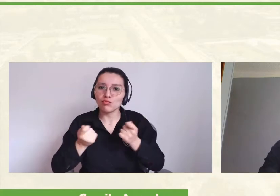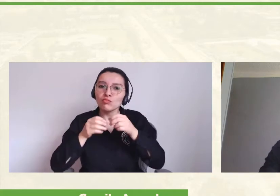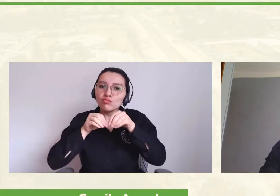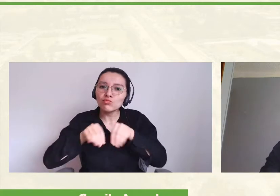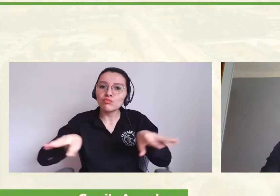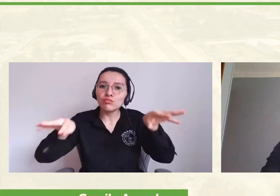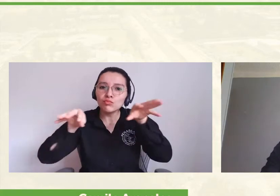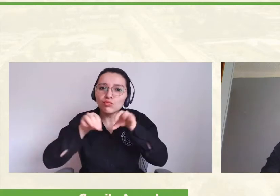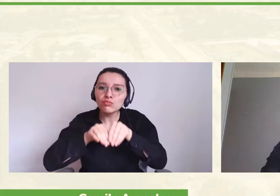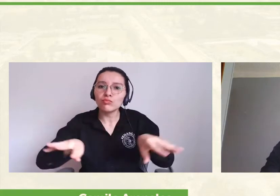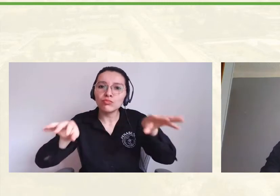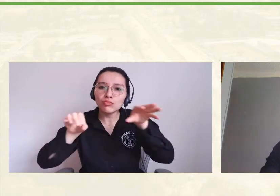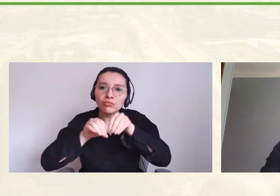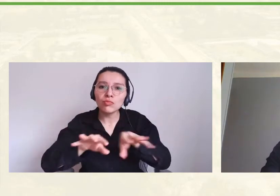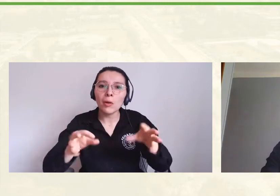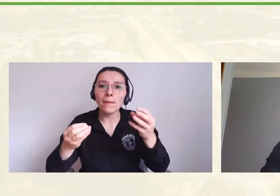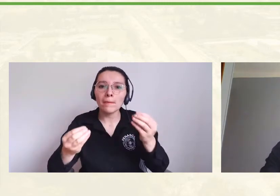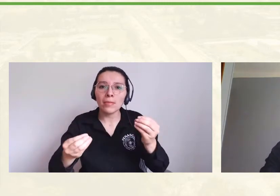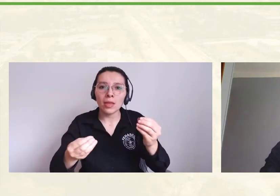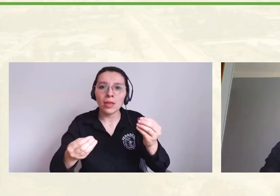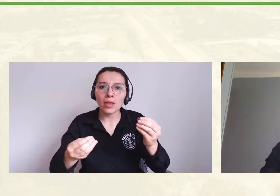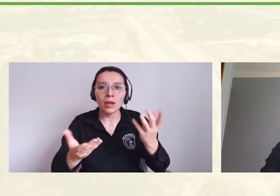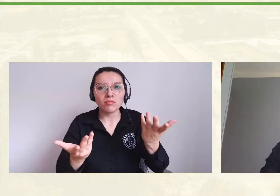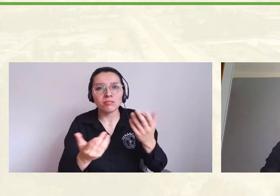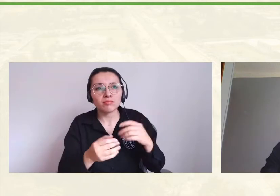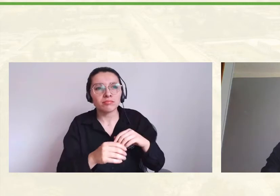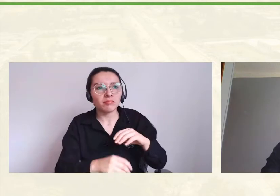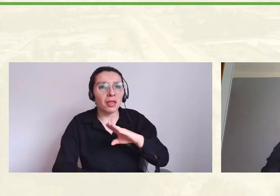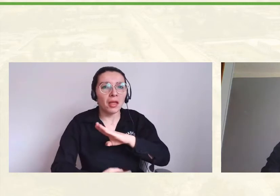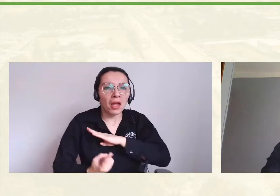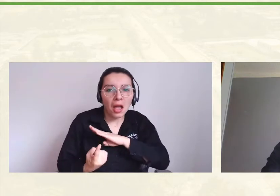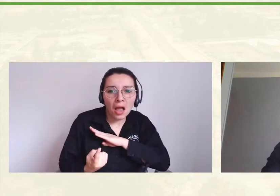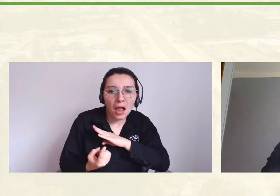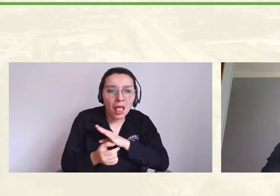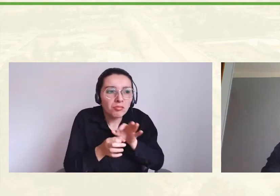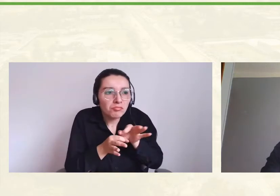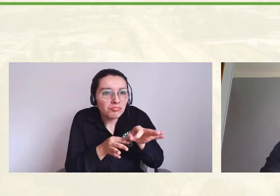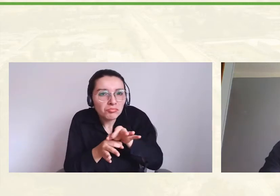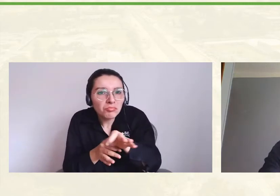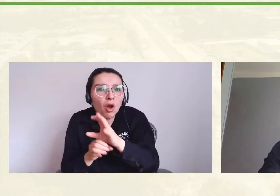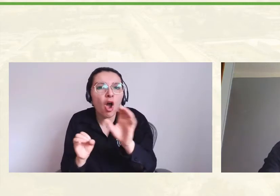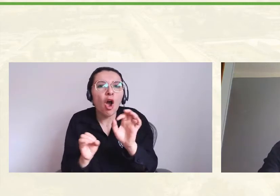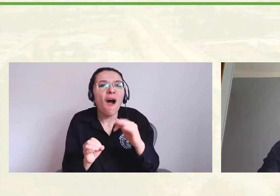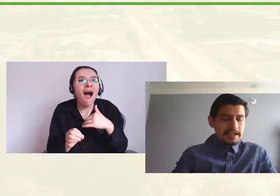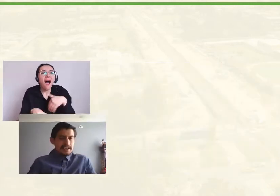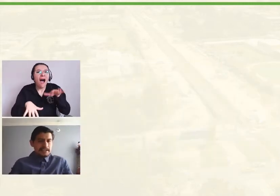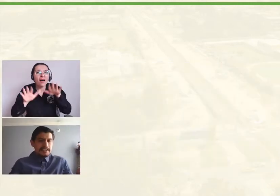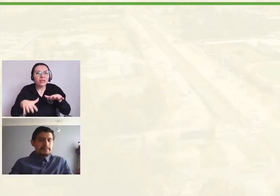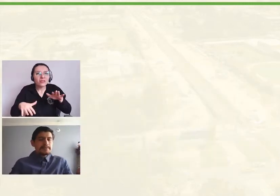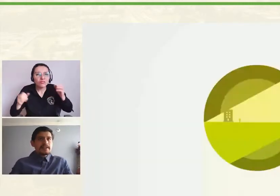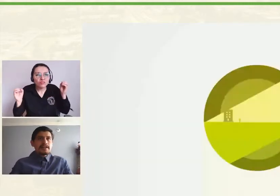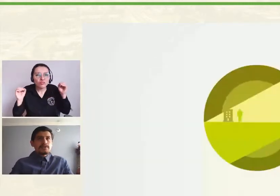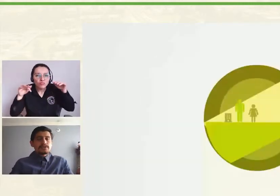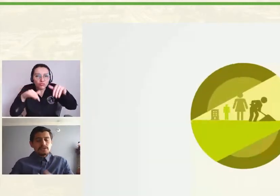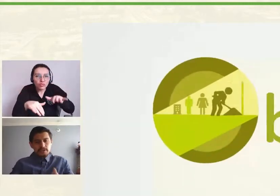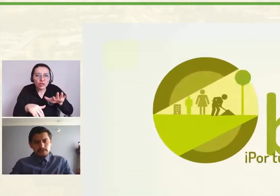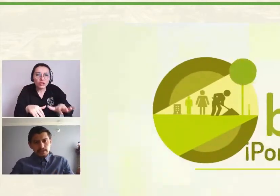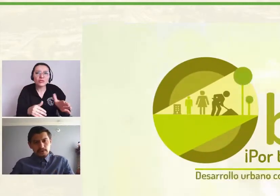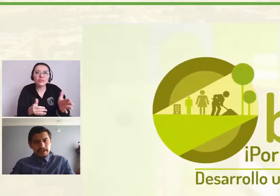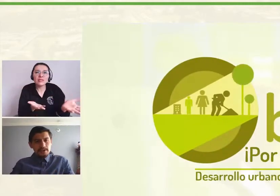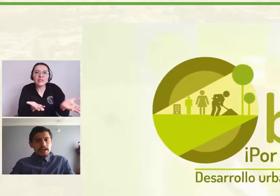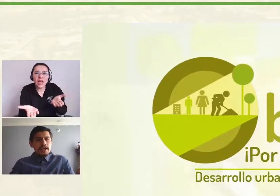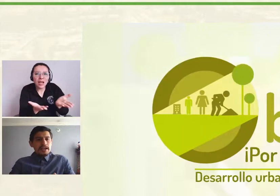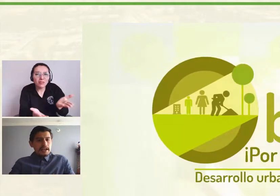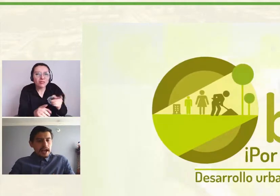hemos acercado a digamos, a las alcaldías locales, en las ferias de servicios que se está adelantando ahorita desde la alcaldía, los consejos